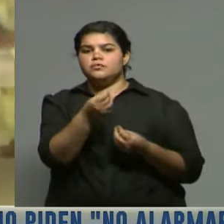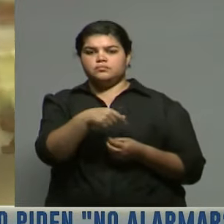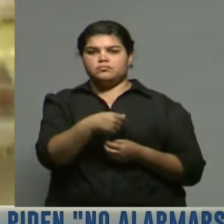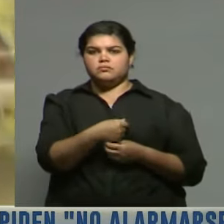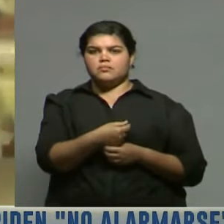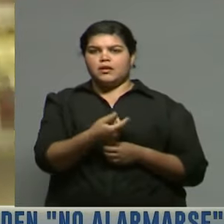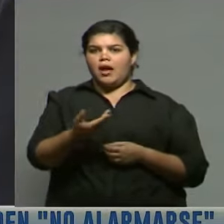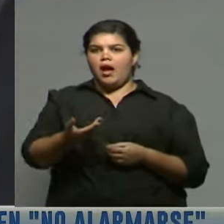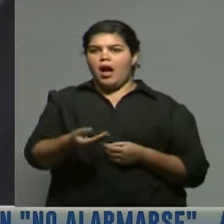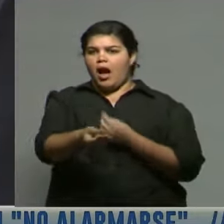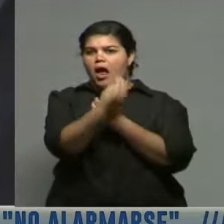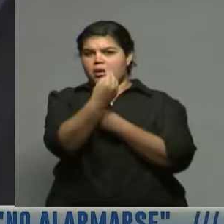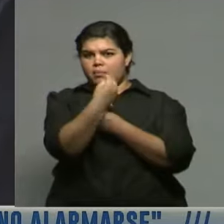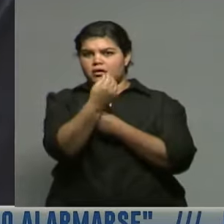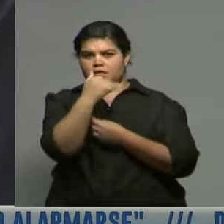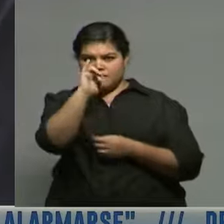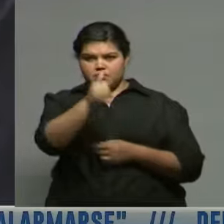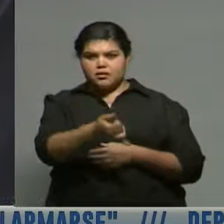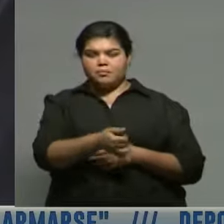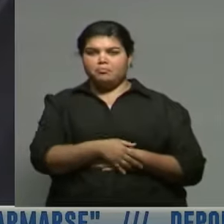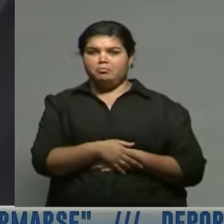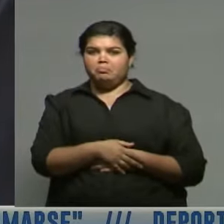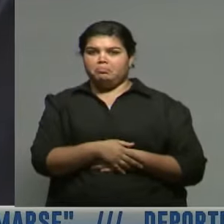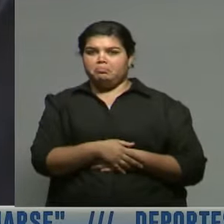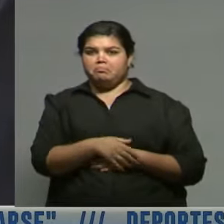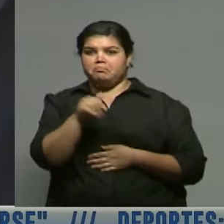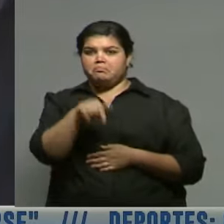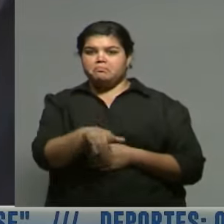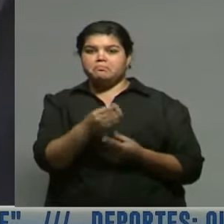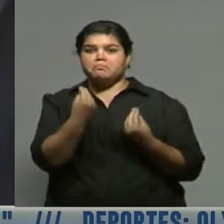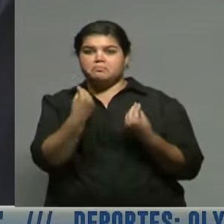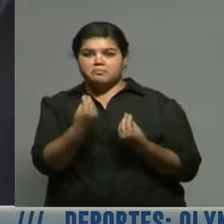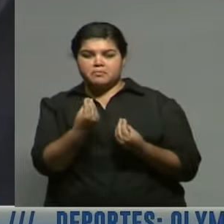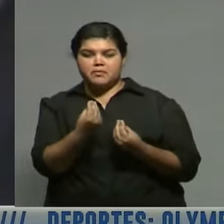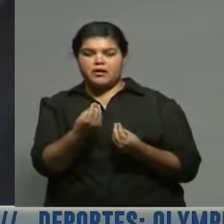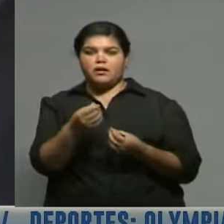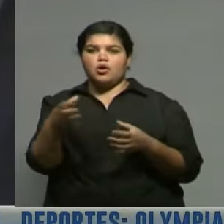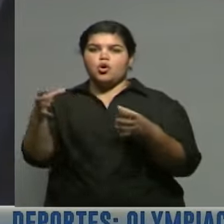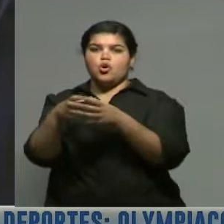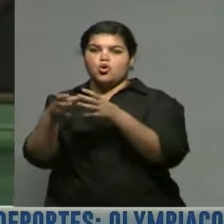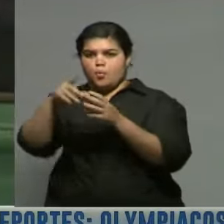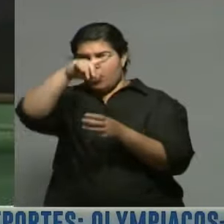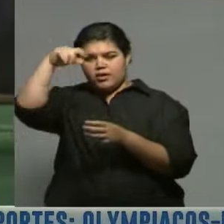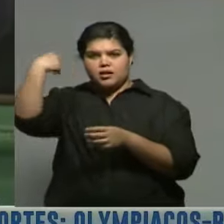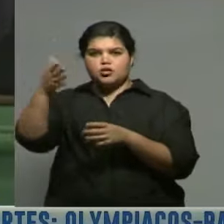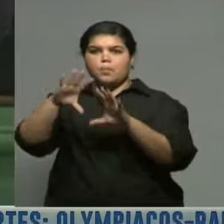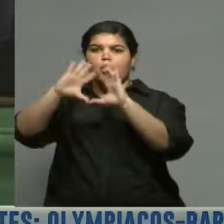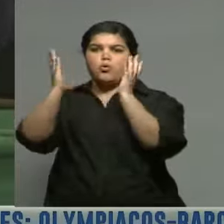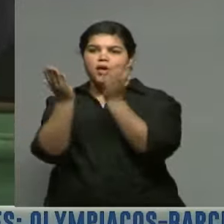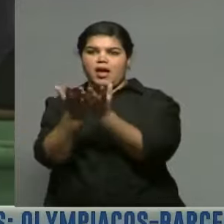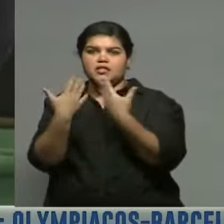alimenticia que en su justa medida los organismos internacionales y mundiales de